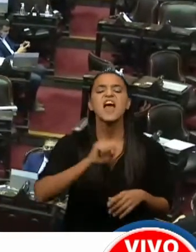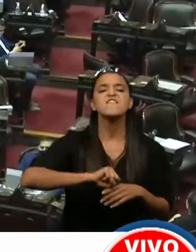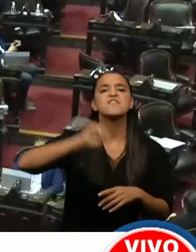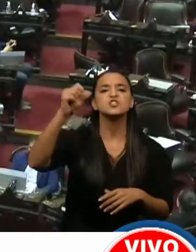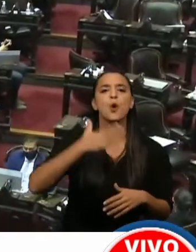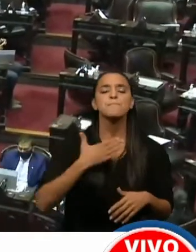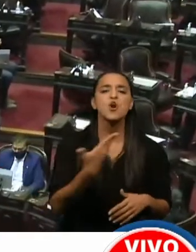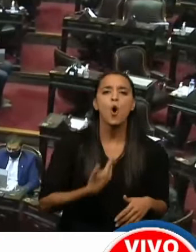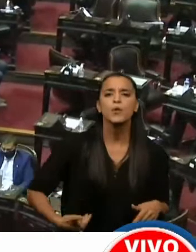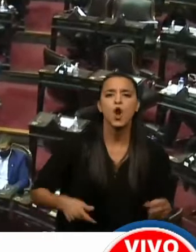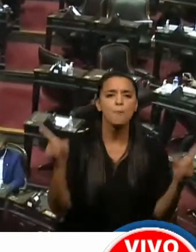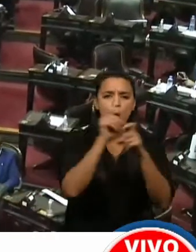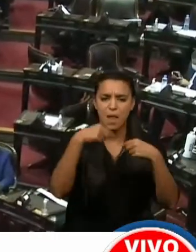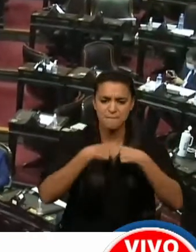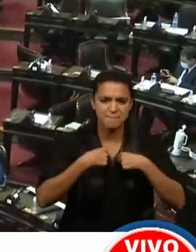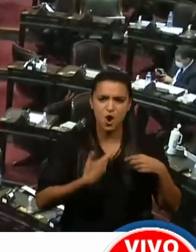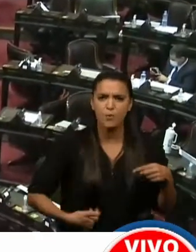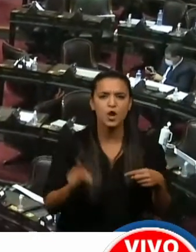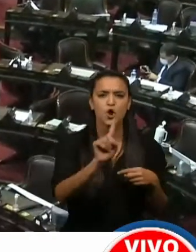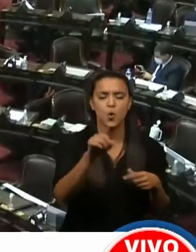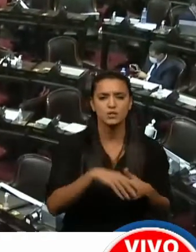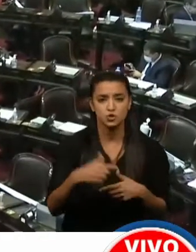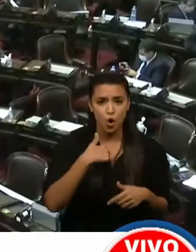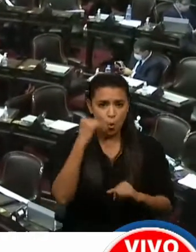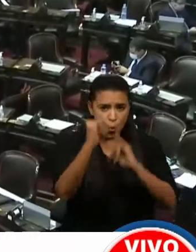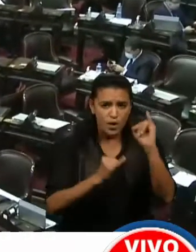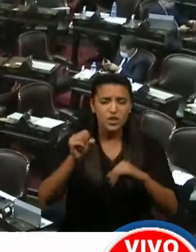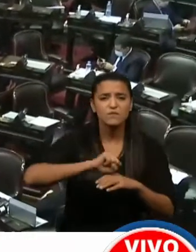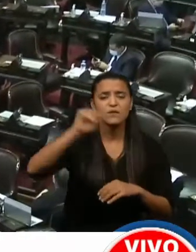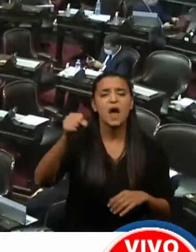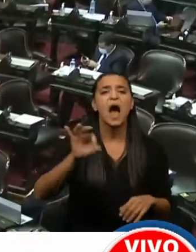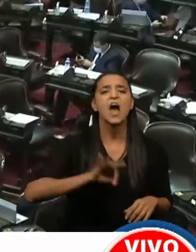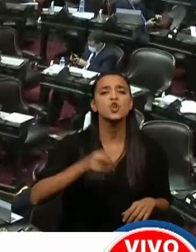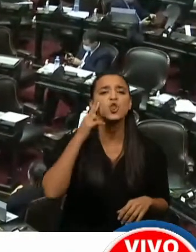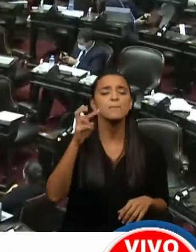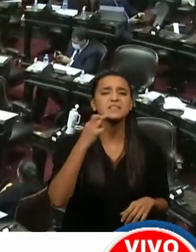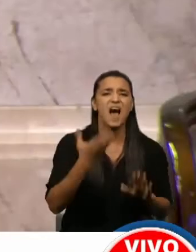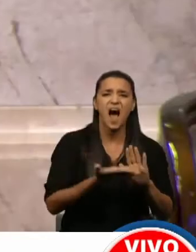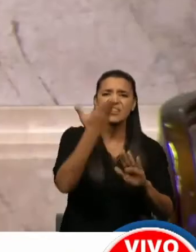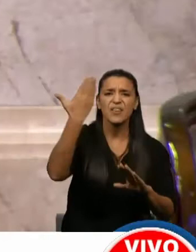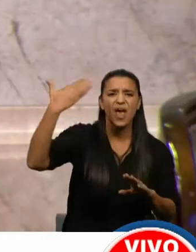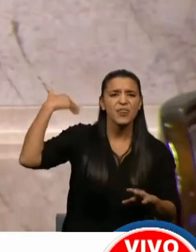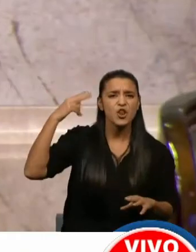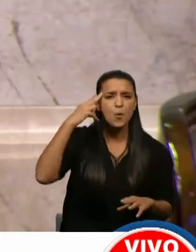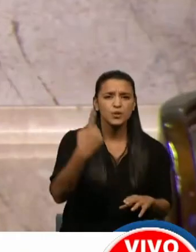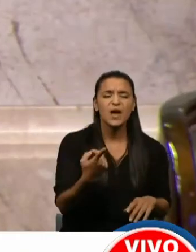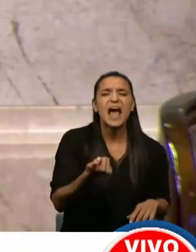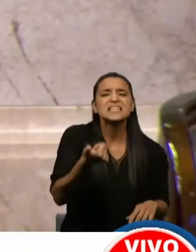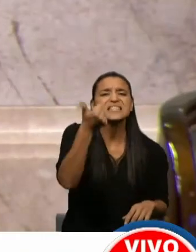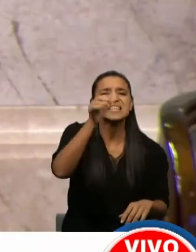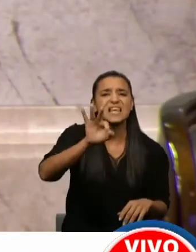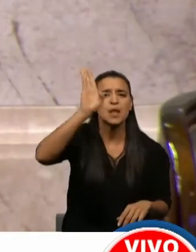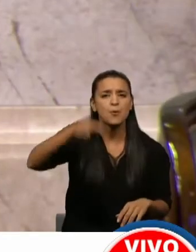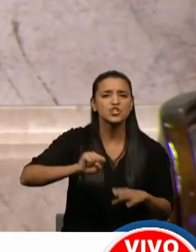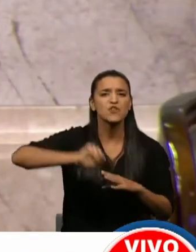en mi gobierno no va a ser un problema. Yo les comento que la inflación en el año 2019 fue la más alta desde 1991, casi un 60%